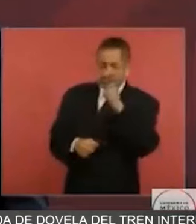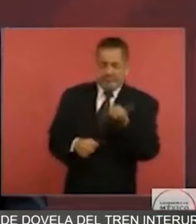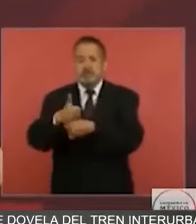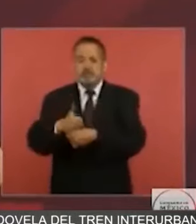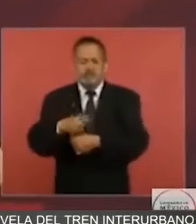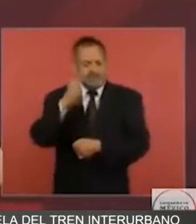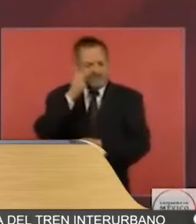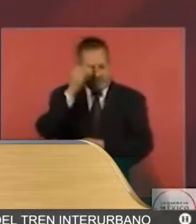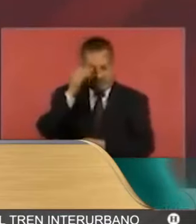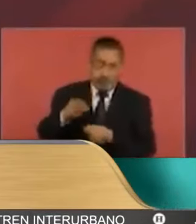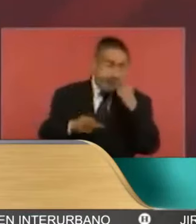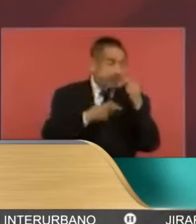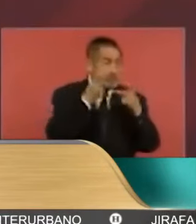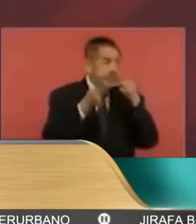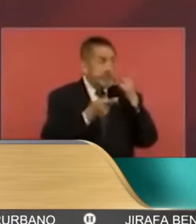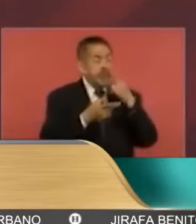es real. No se puede